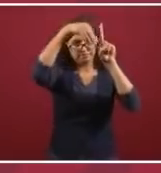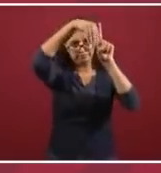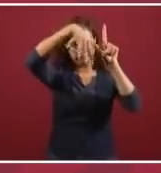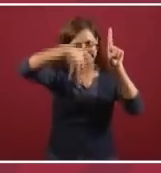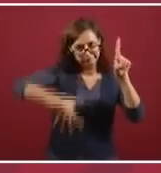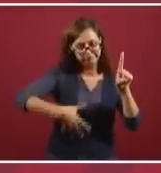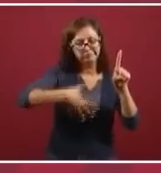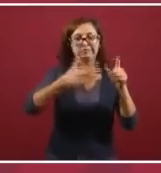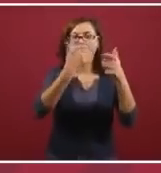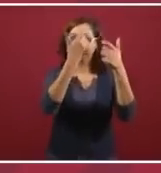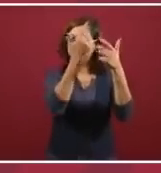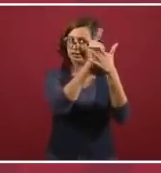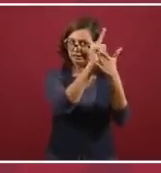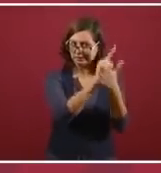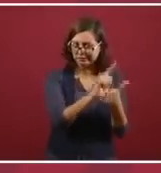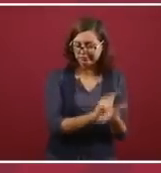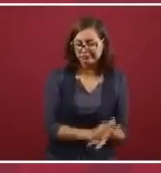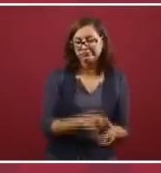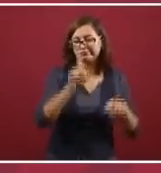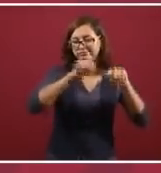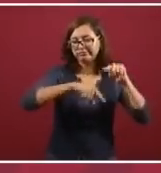de